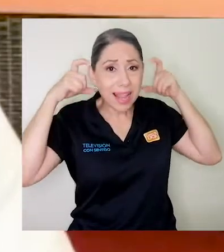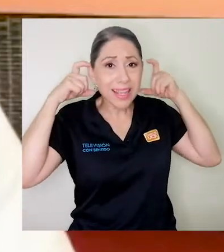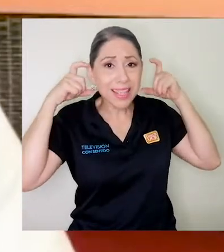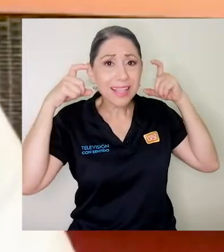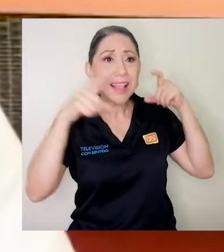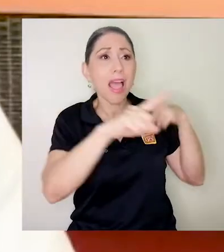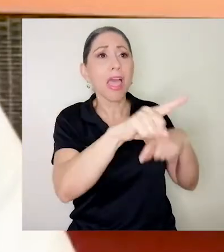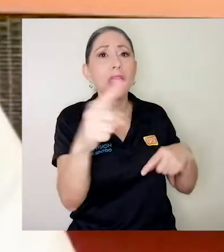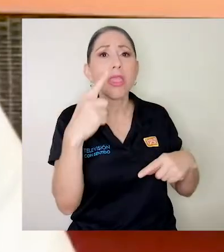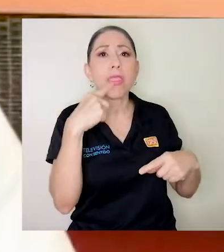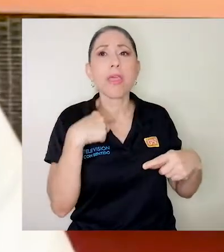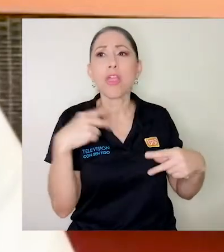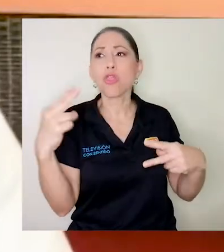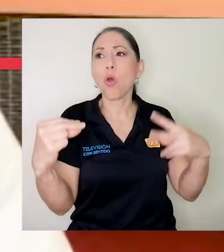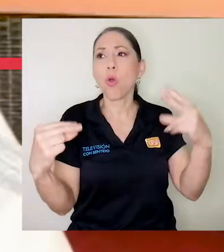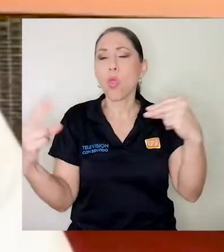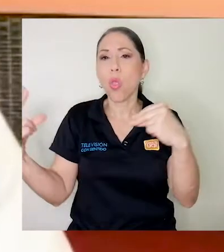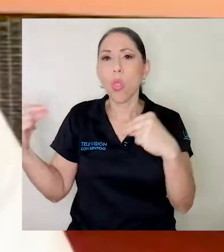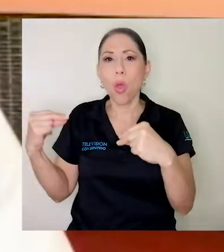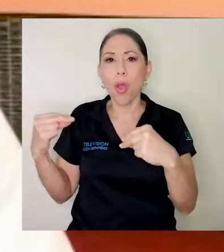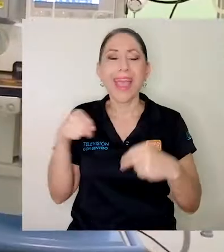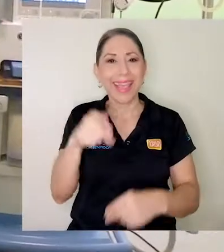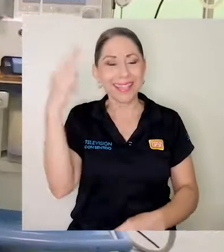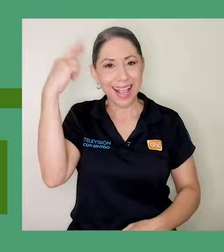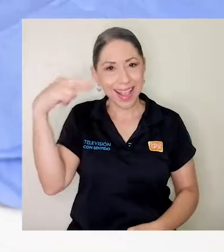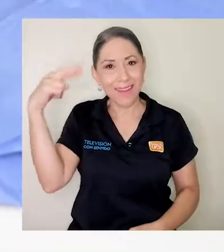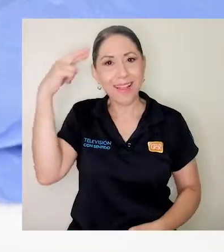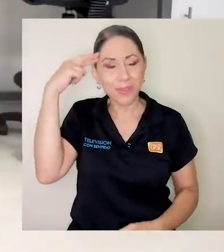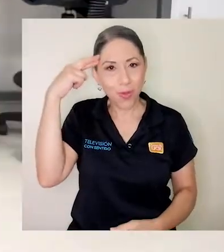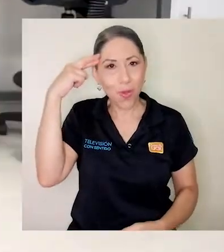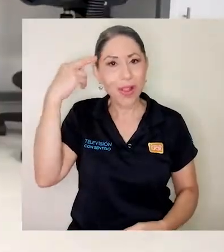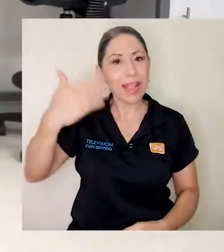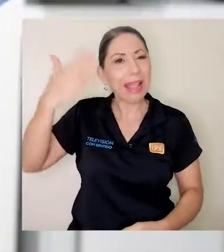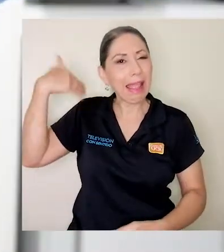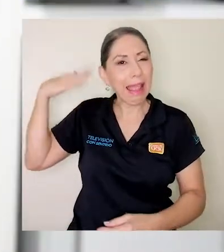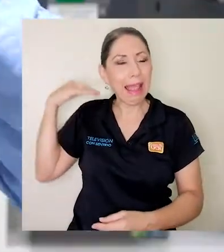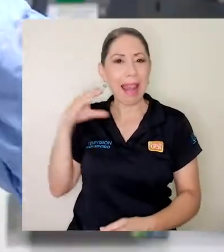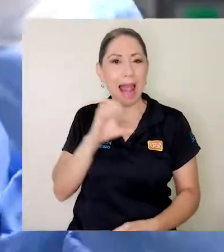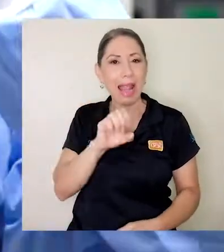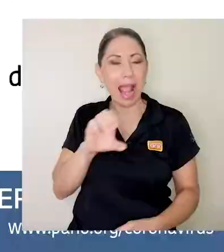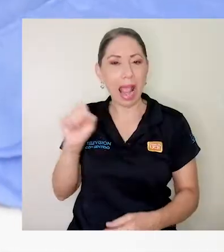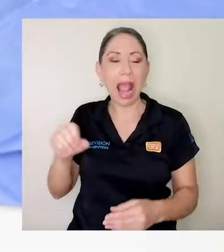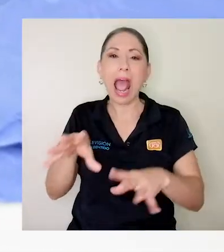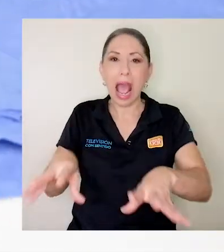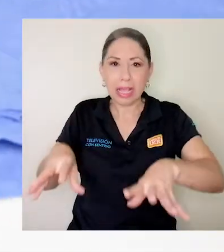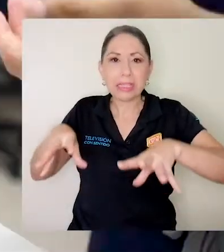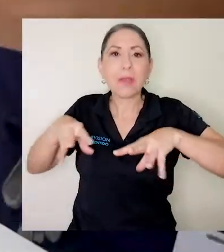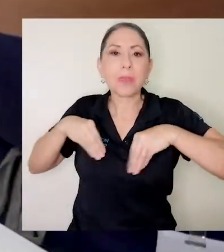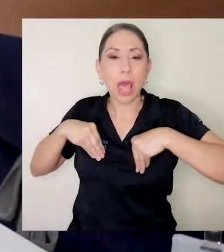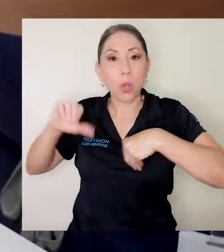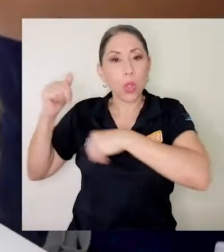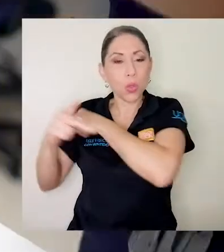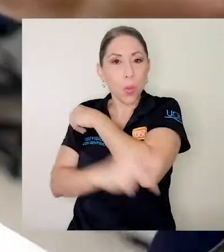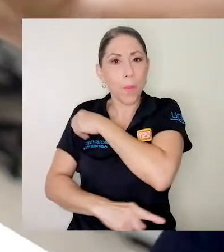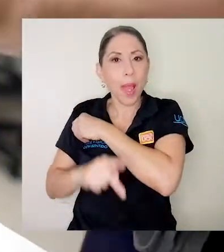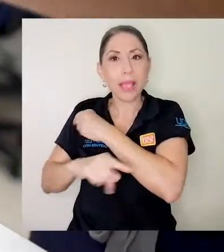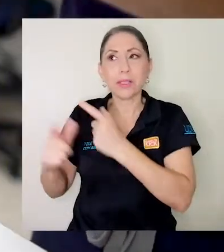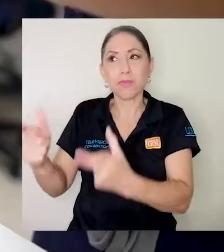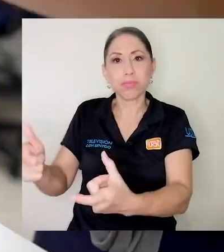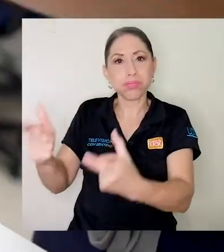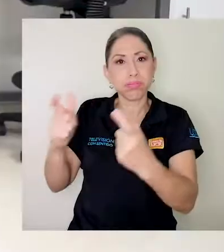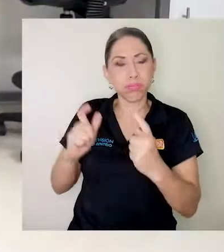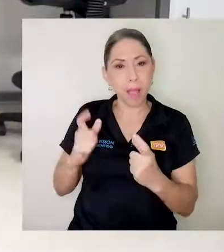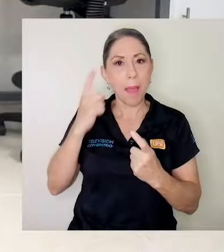no. Y esta es la razón por la cual en algún momento la caja ha aceptado donativos